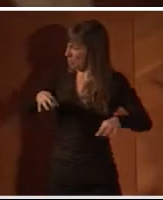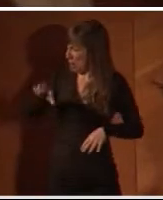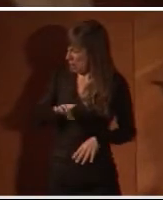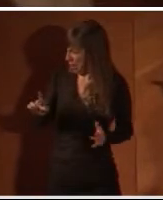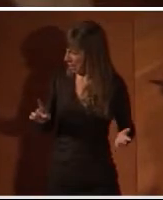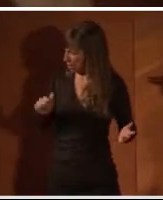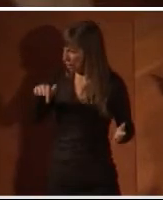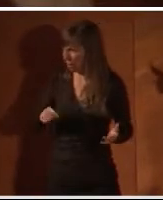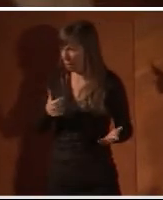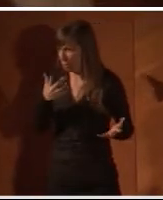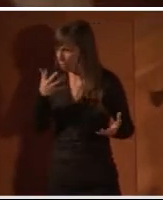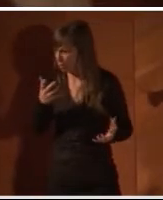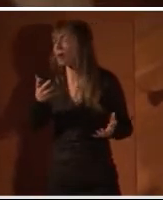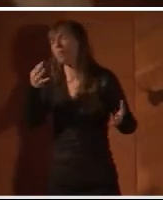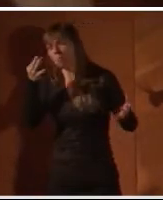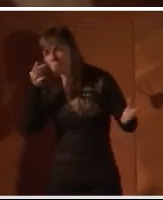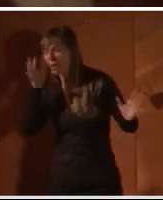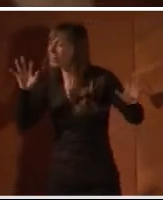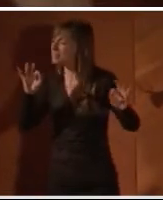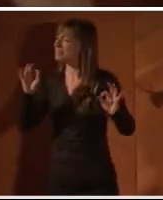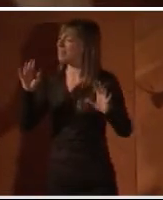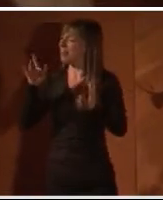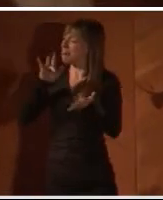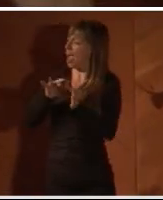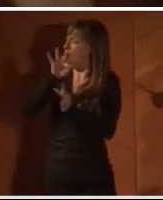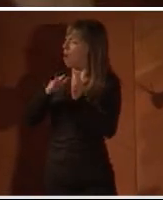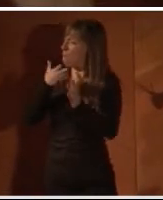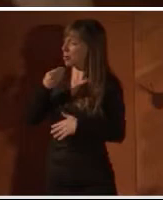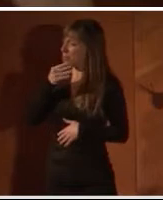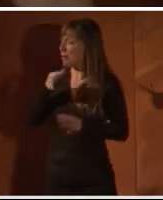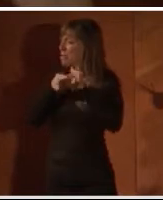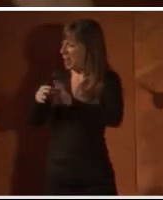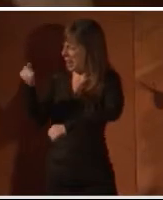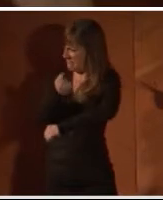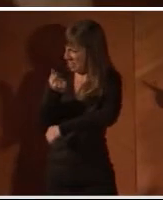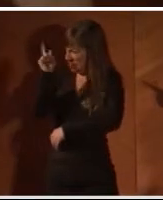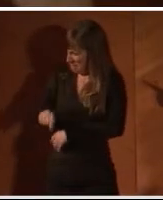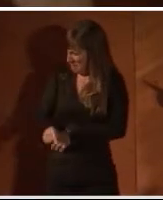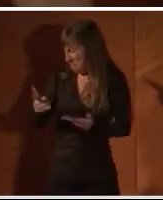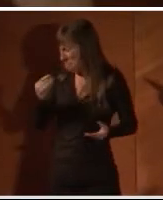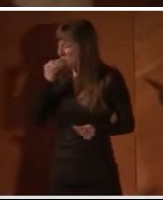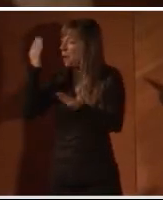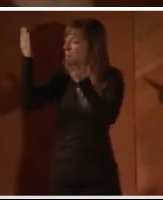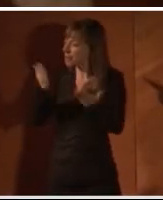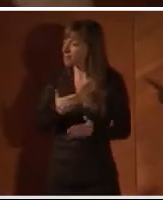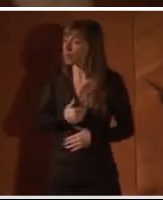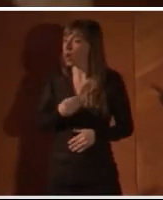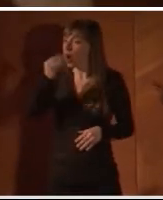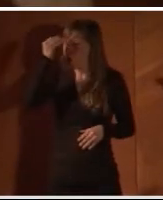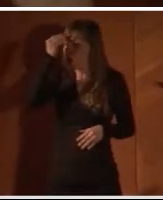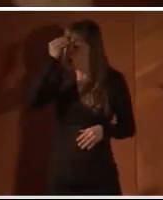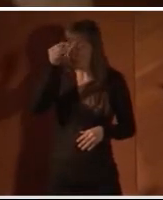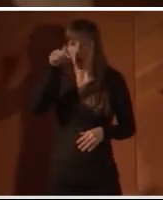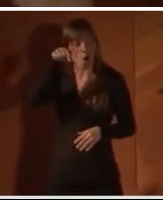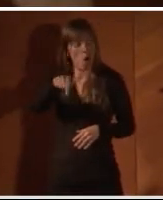gasa, pero es bonito, es muy de Navidad. Bienvenidos. Creo que el que vayáis a firmar ahora lo va a